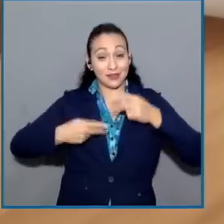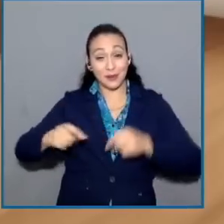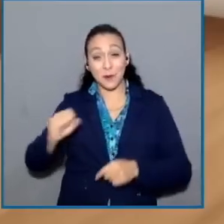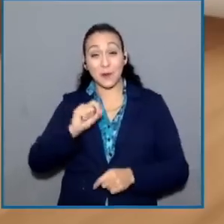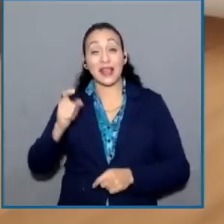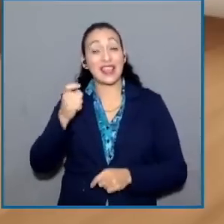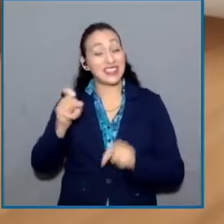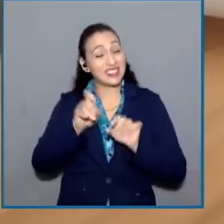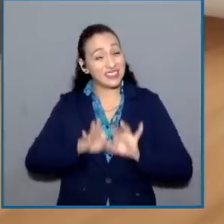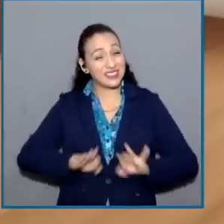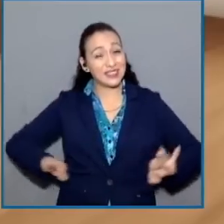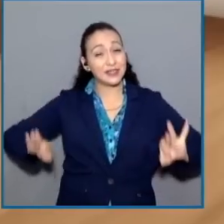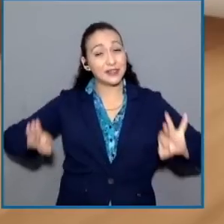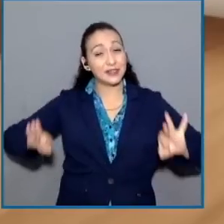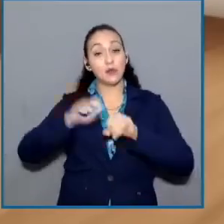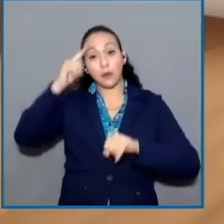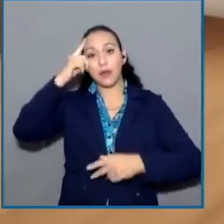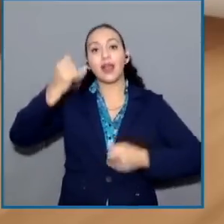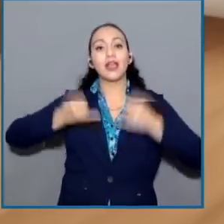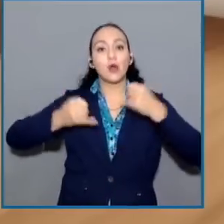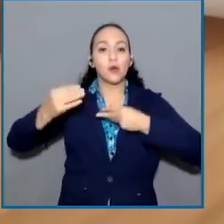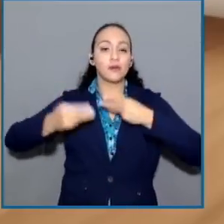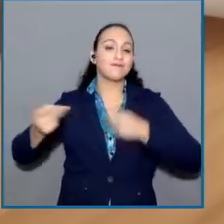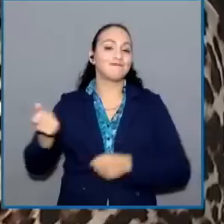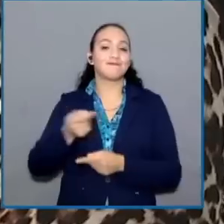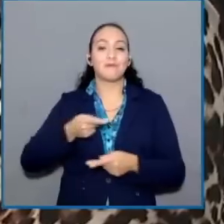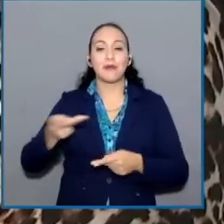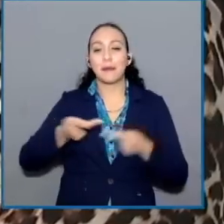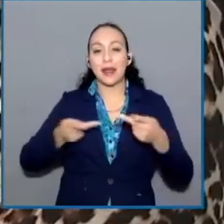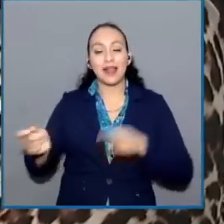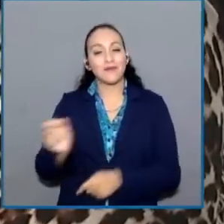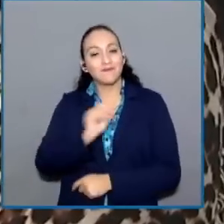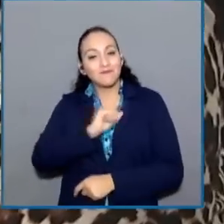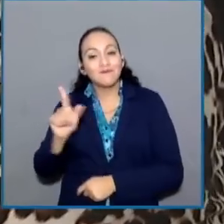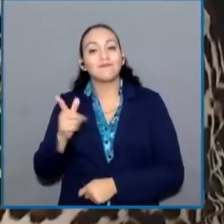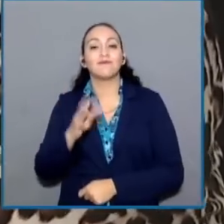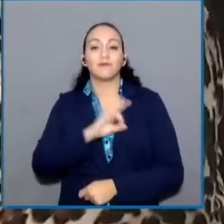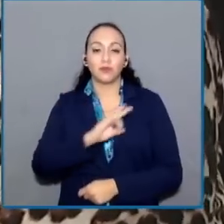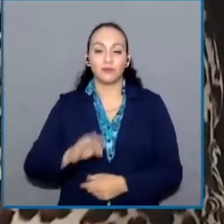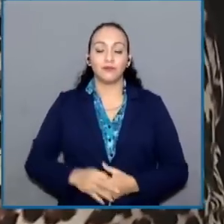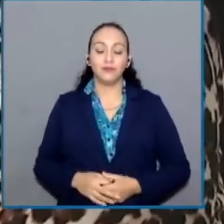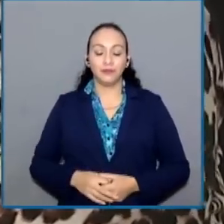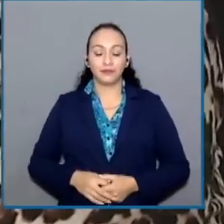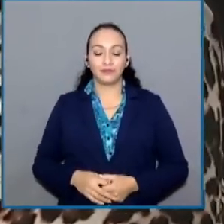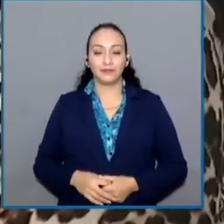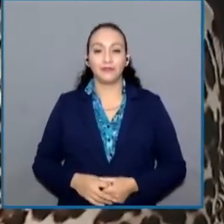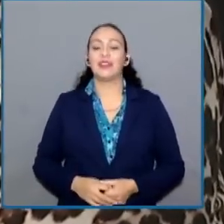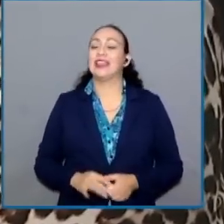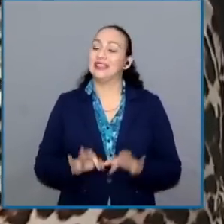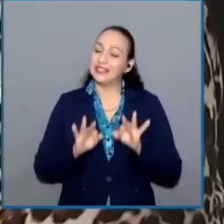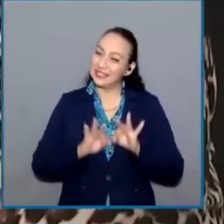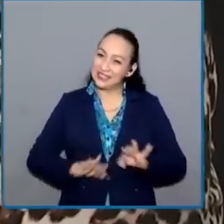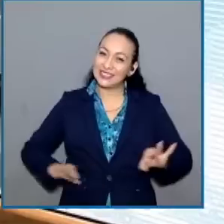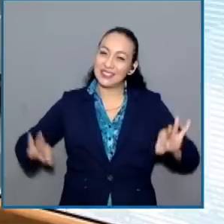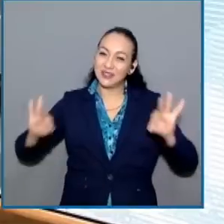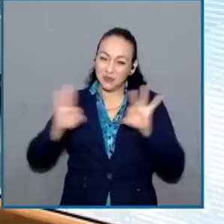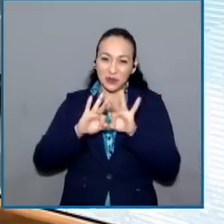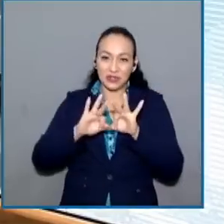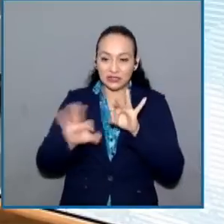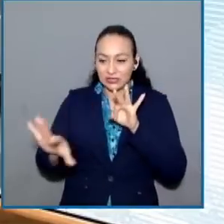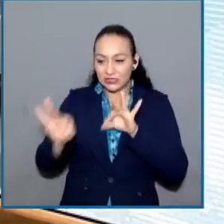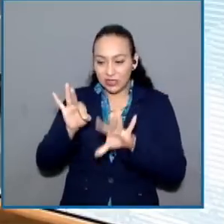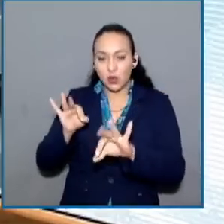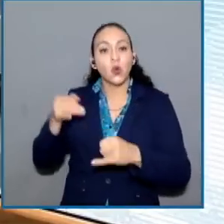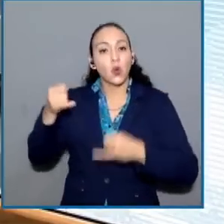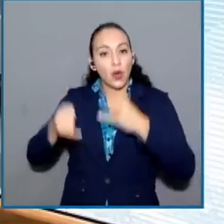con juzgadores independientes e imparciales. Es esencial fortalecer la formación jurídica en México y